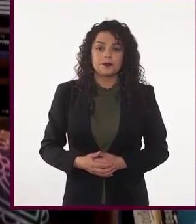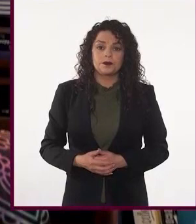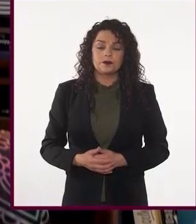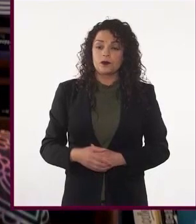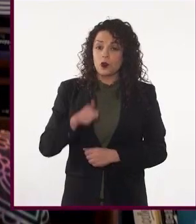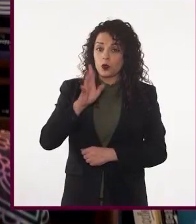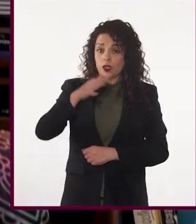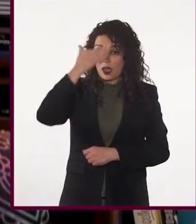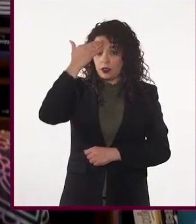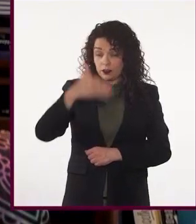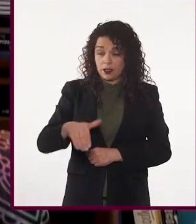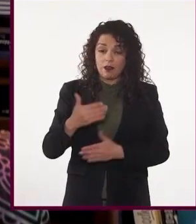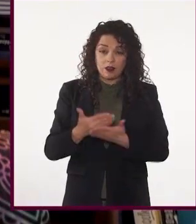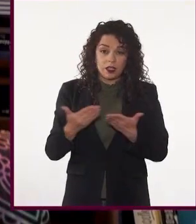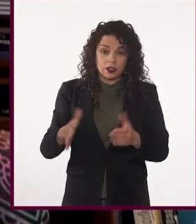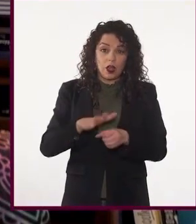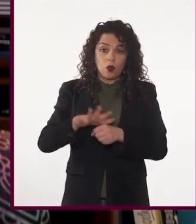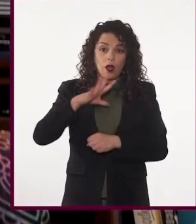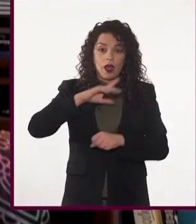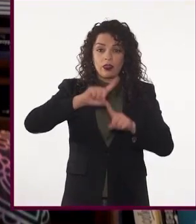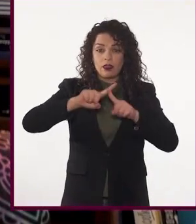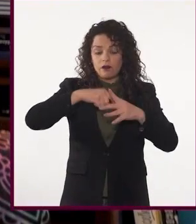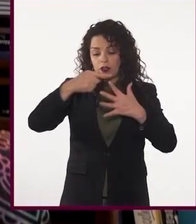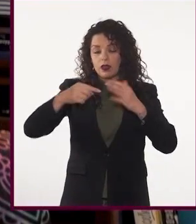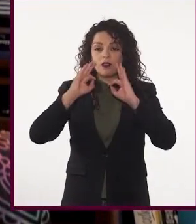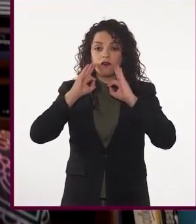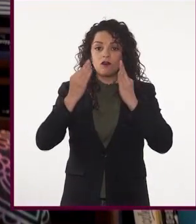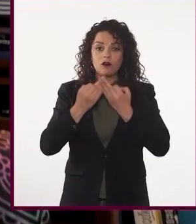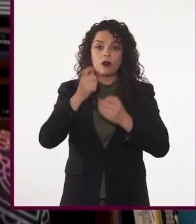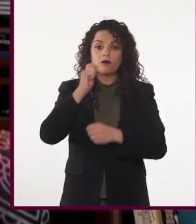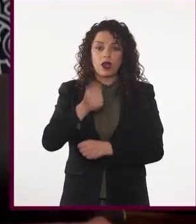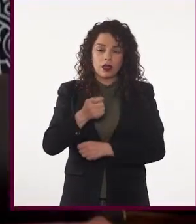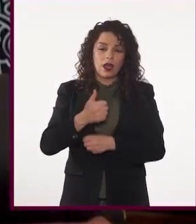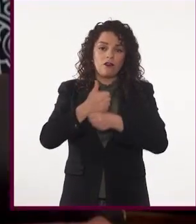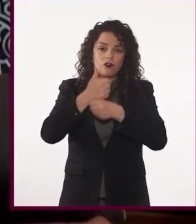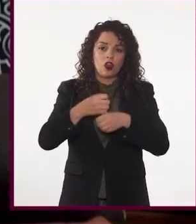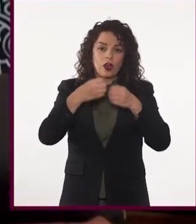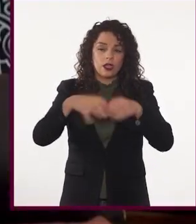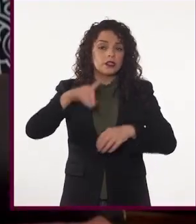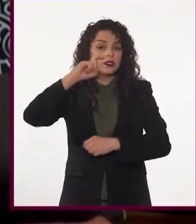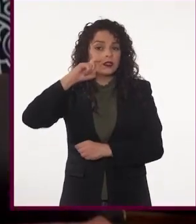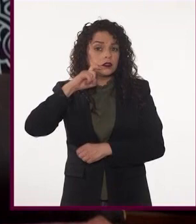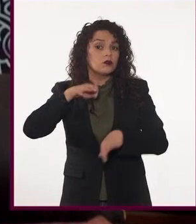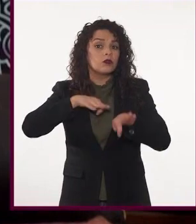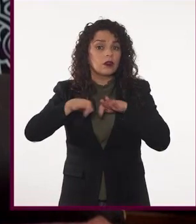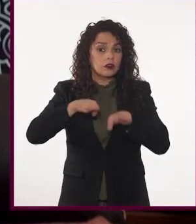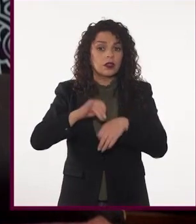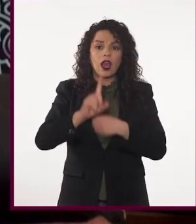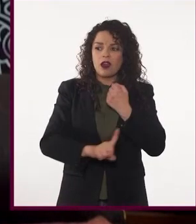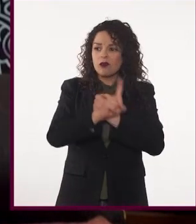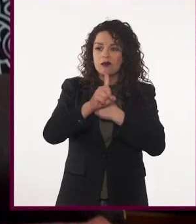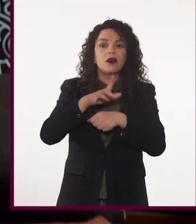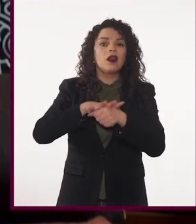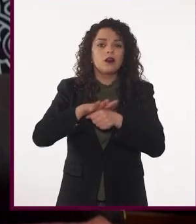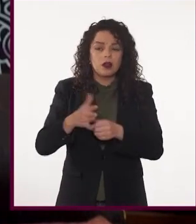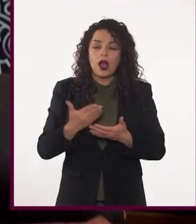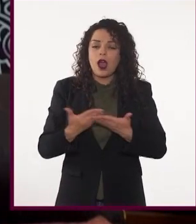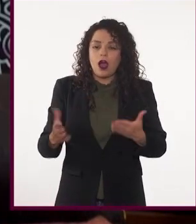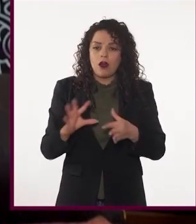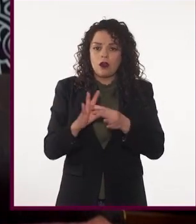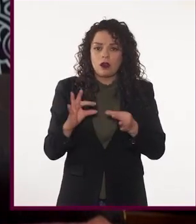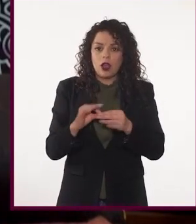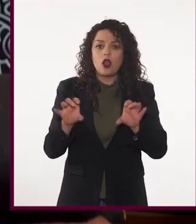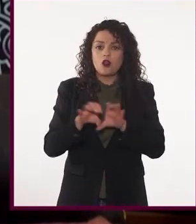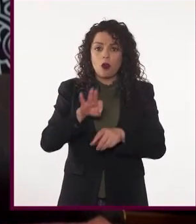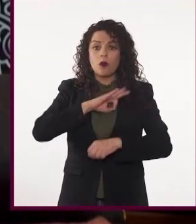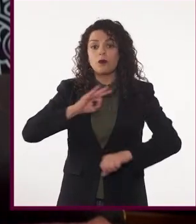Ahora que ya sabemos cuáles son las formas de violencia sexual en el trabajo y las consecuencias que puede provocar, vamos a hablar de